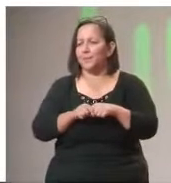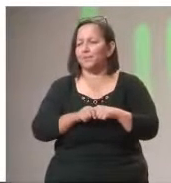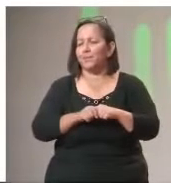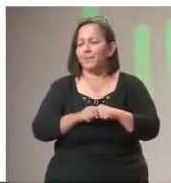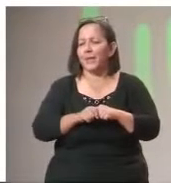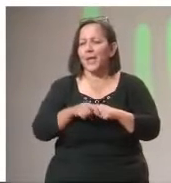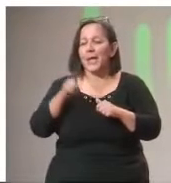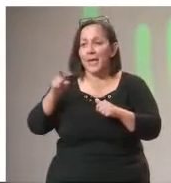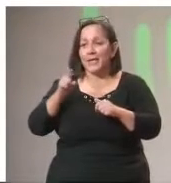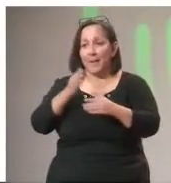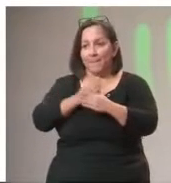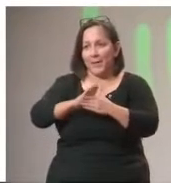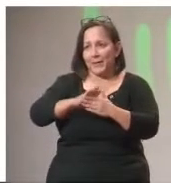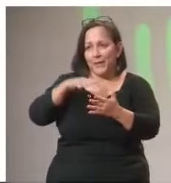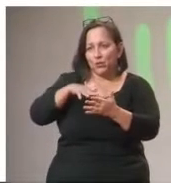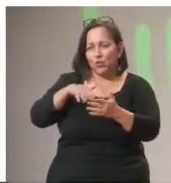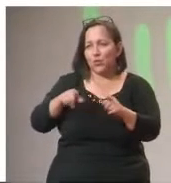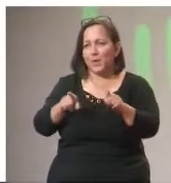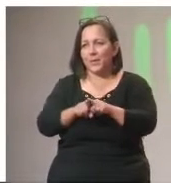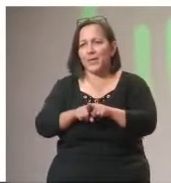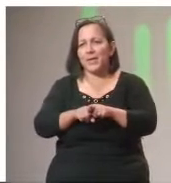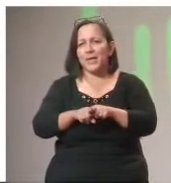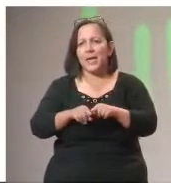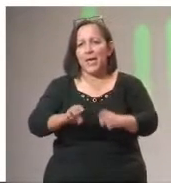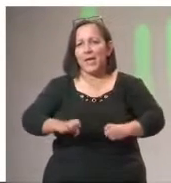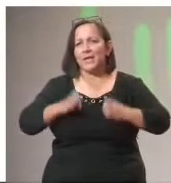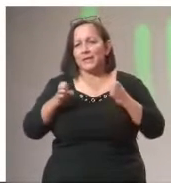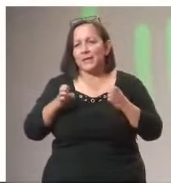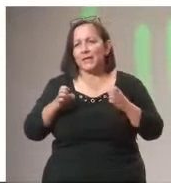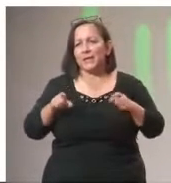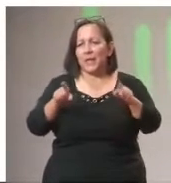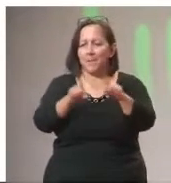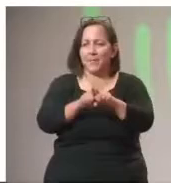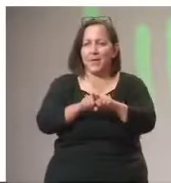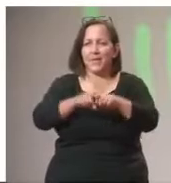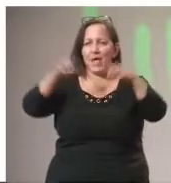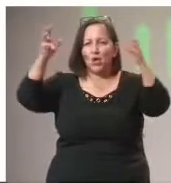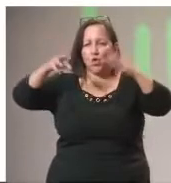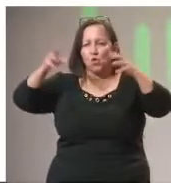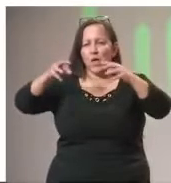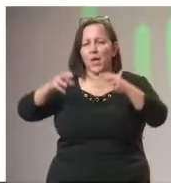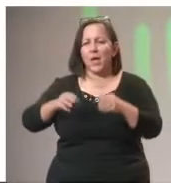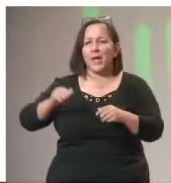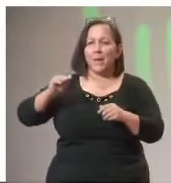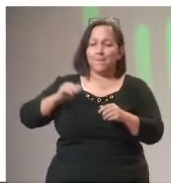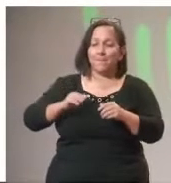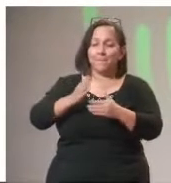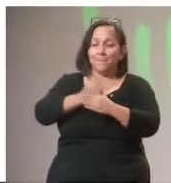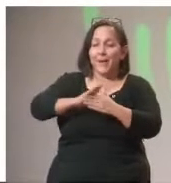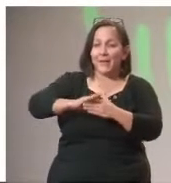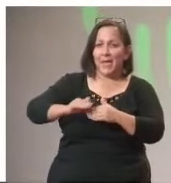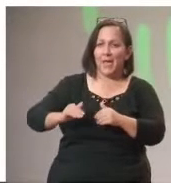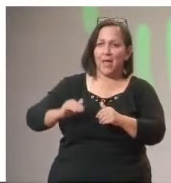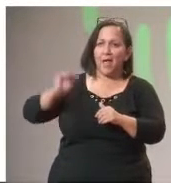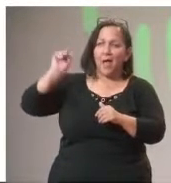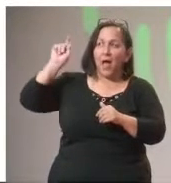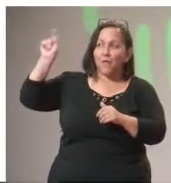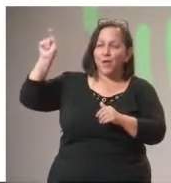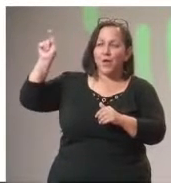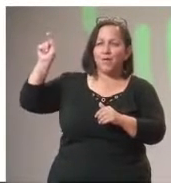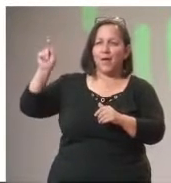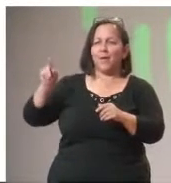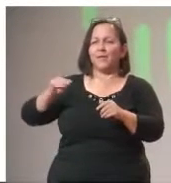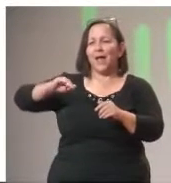En esa misma área de estudio existen diferencias en la cantidad de precipitación muy marcadas, mientras en la parte alta de la cordillera tenemos